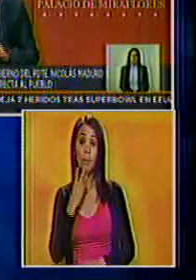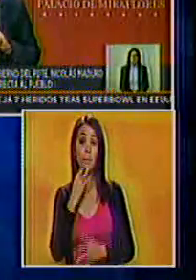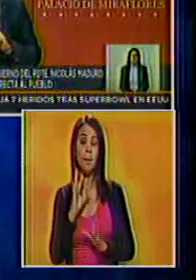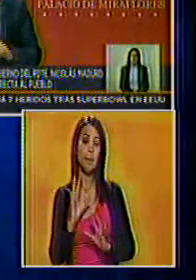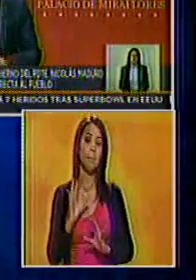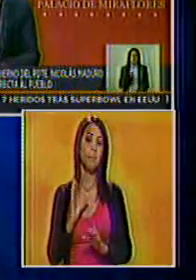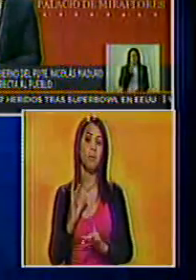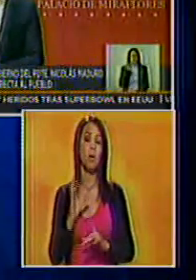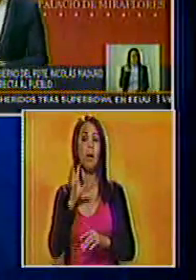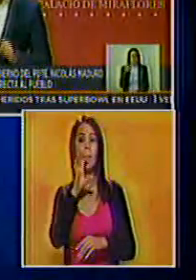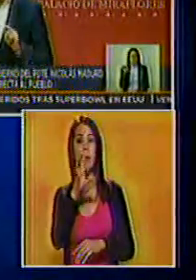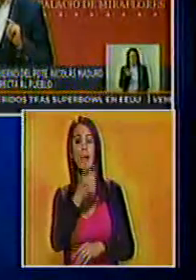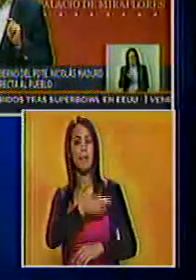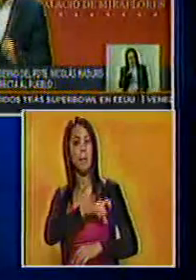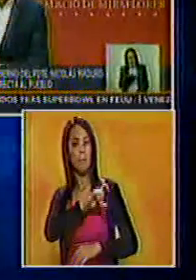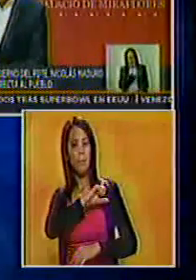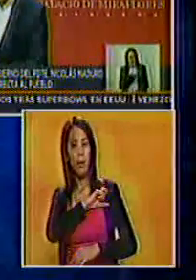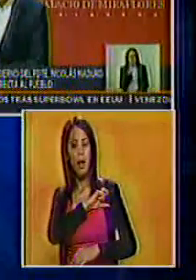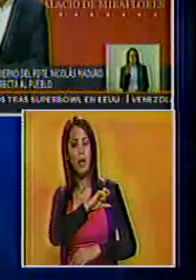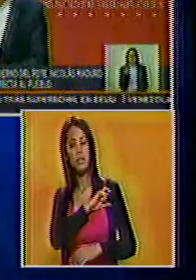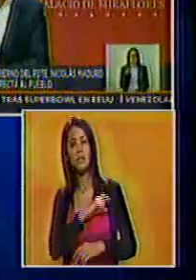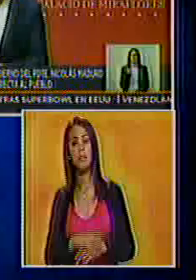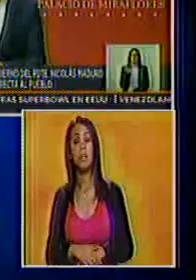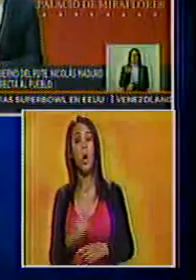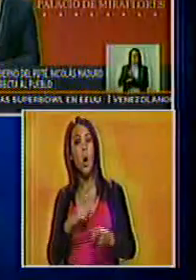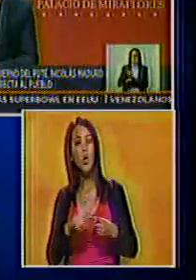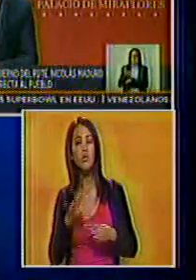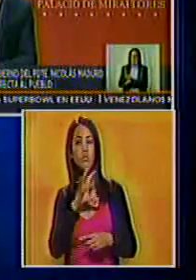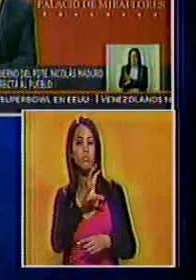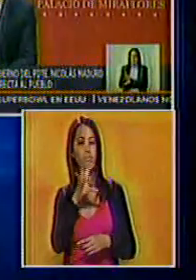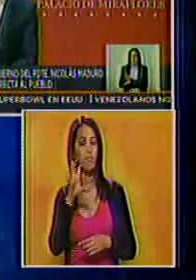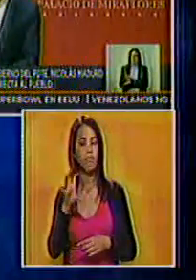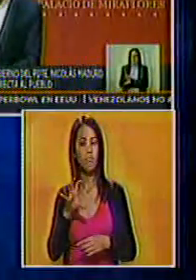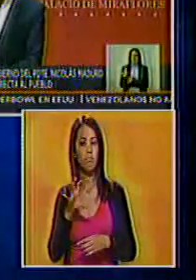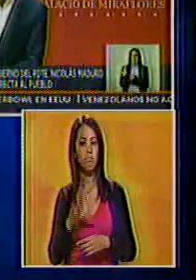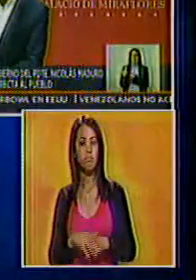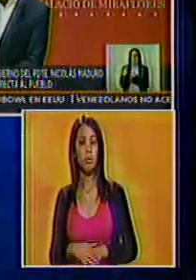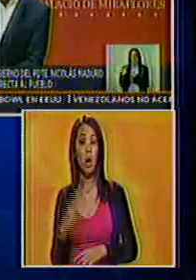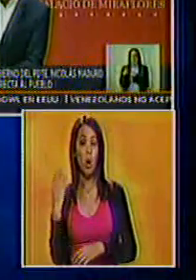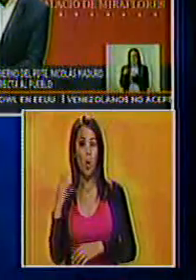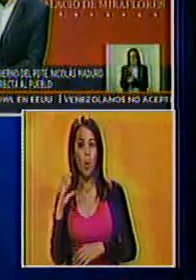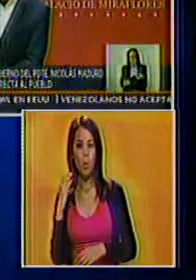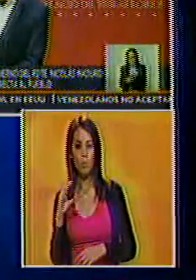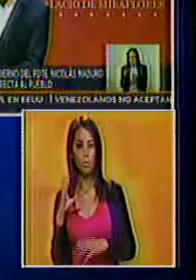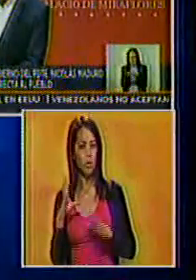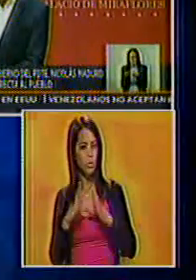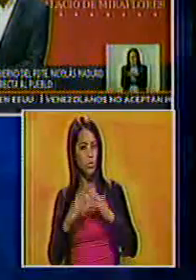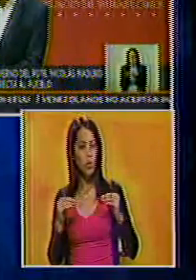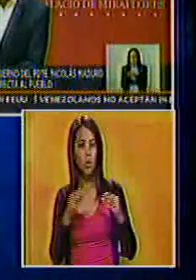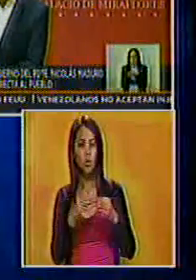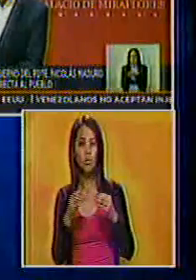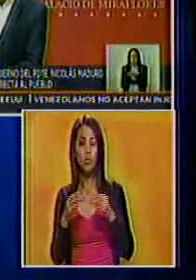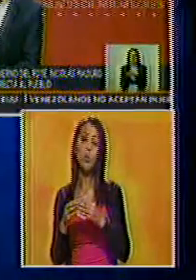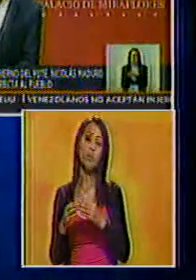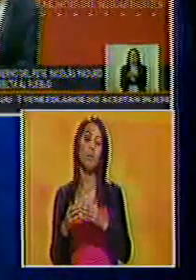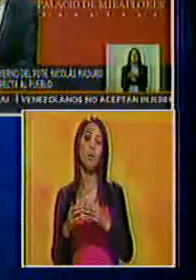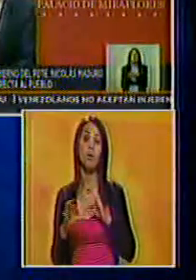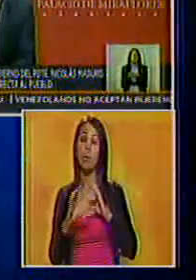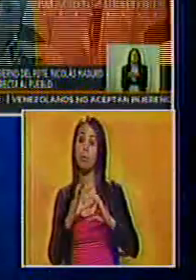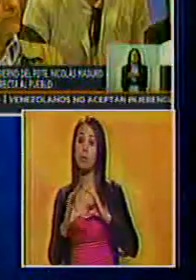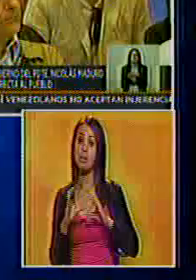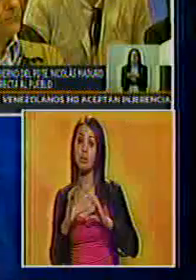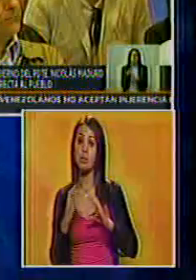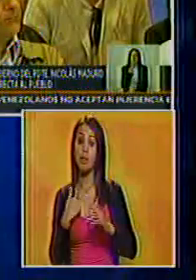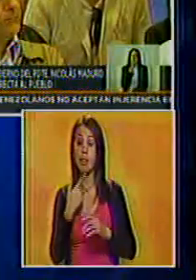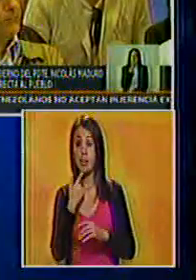de España, el Nuevo Herald, el Tiempo de Bogotá, todo este grupo de medios de comunicación que dicen